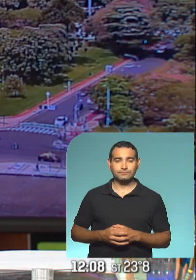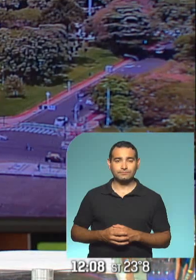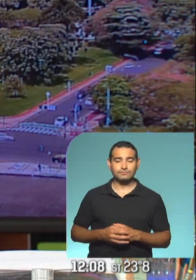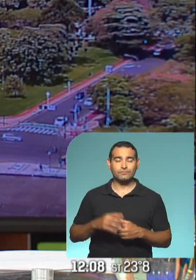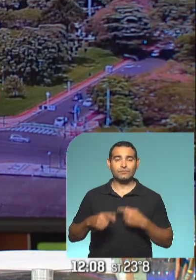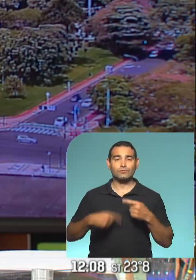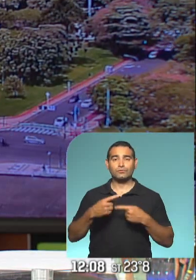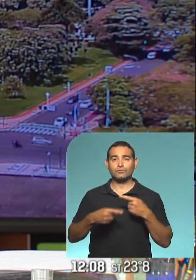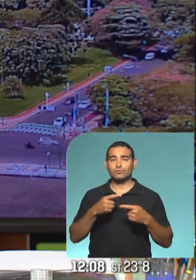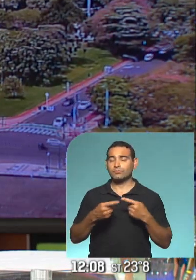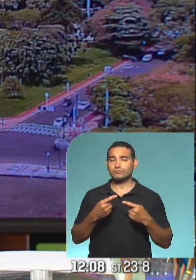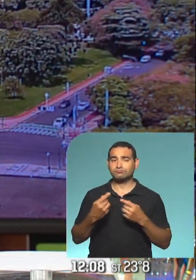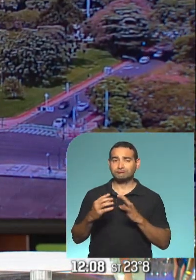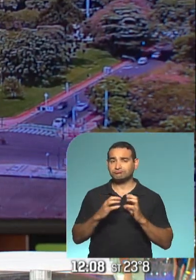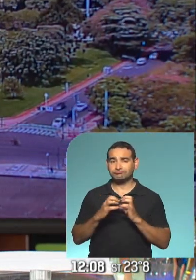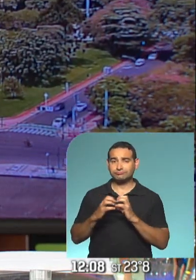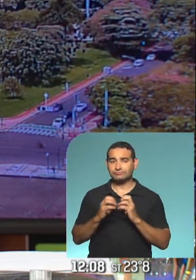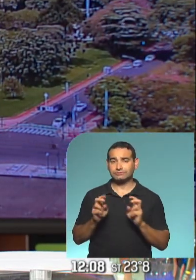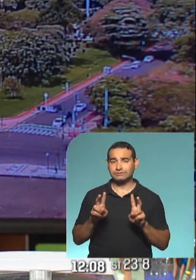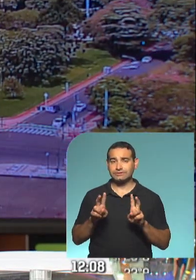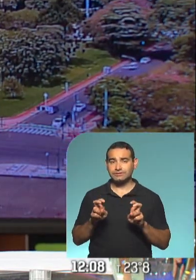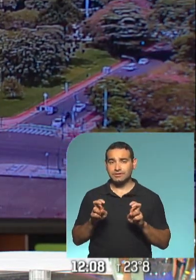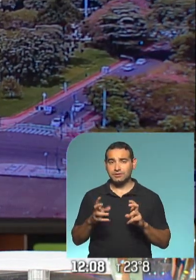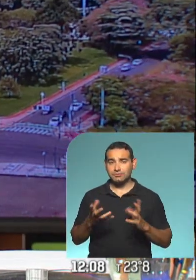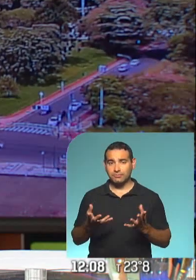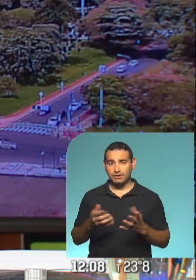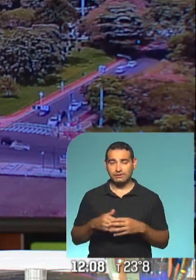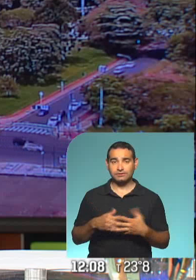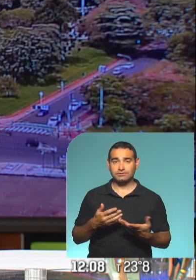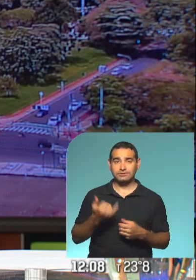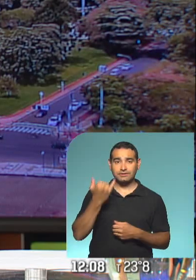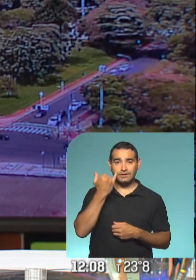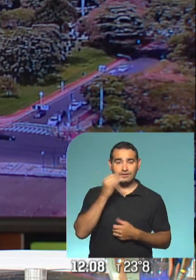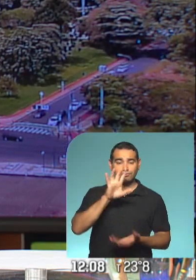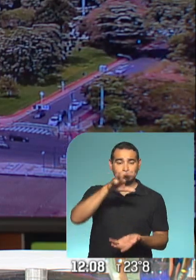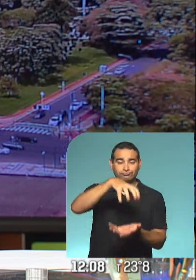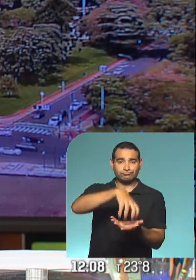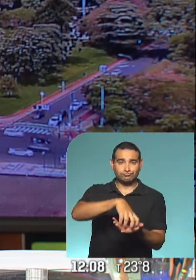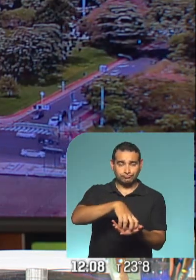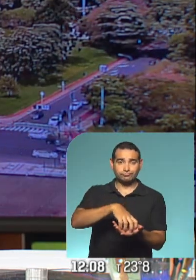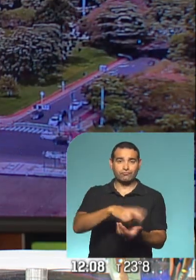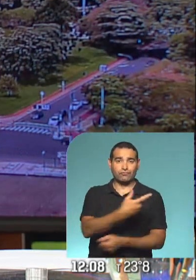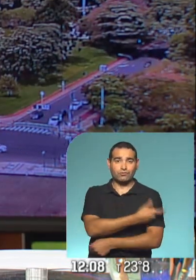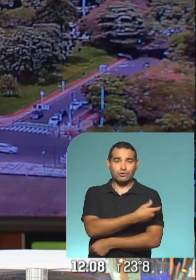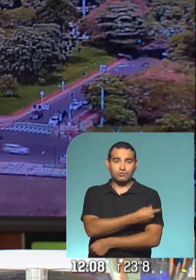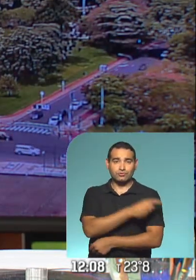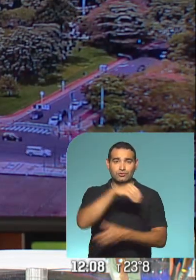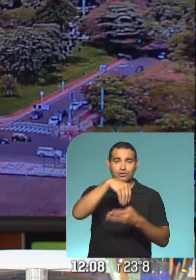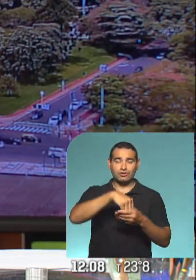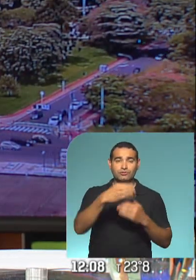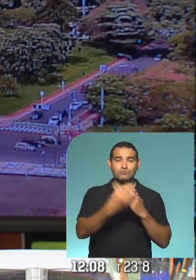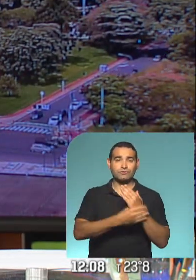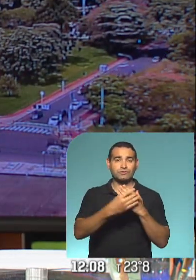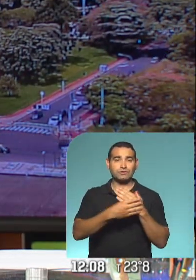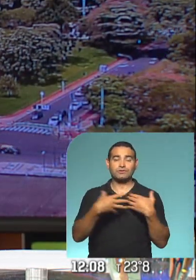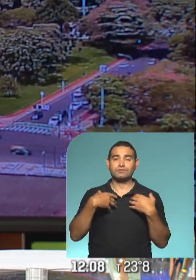Y seguimos analizando precisamente este tema, lo que generó este centro de vacunación que se había instalado en el Ministerio de Salud